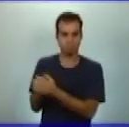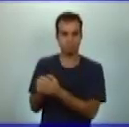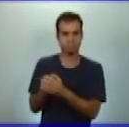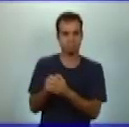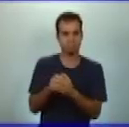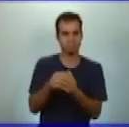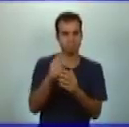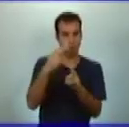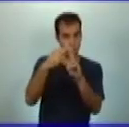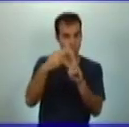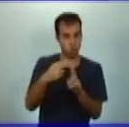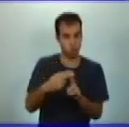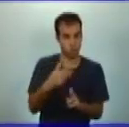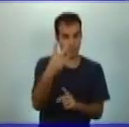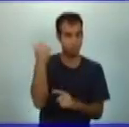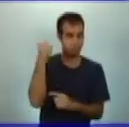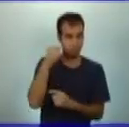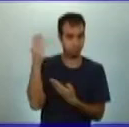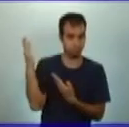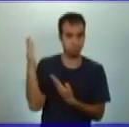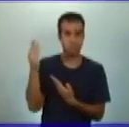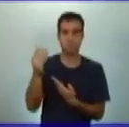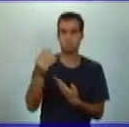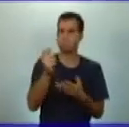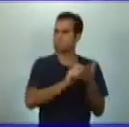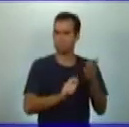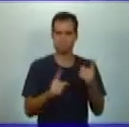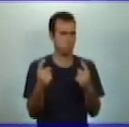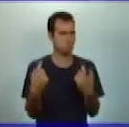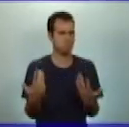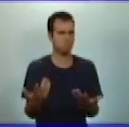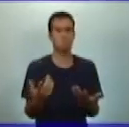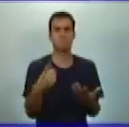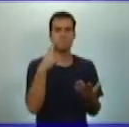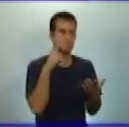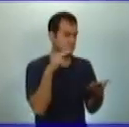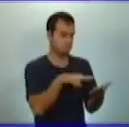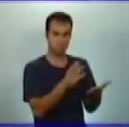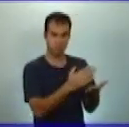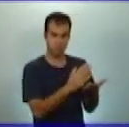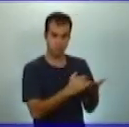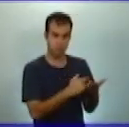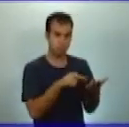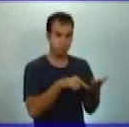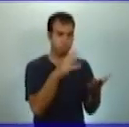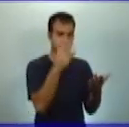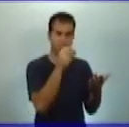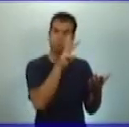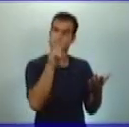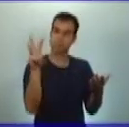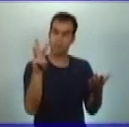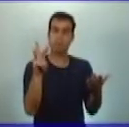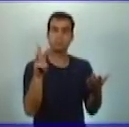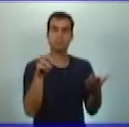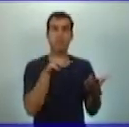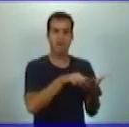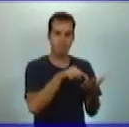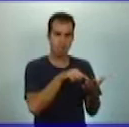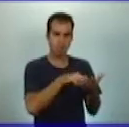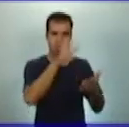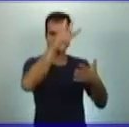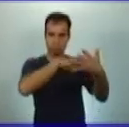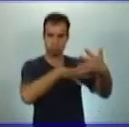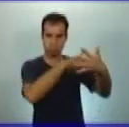ustedes después pueden revisar la tabla 2.1 de su libro de texto, página 33. Y fíjense que aquí aparecen las